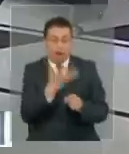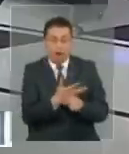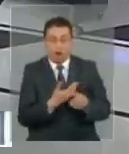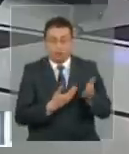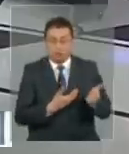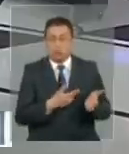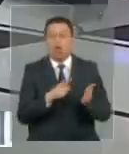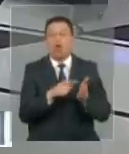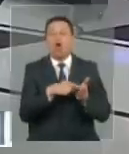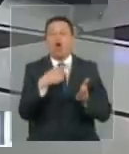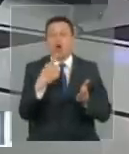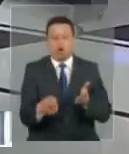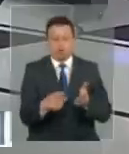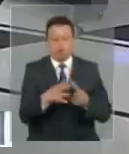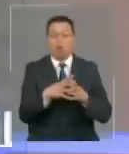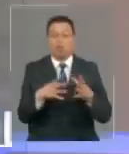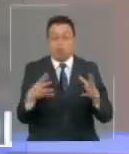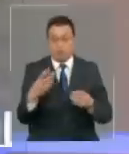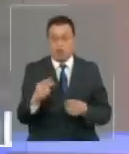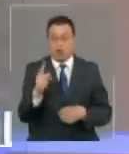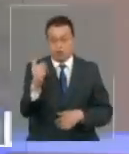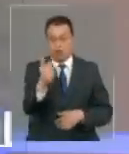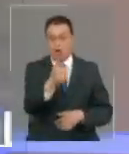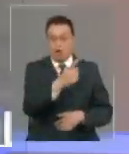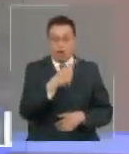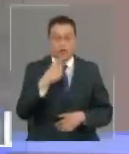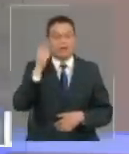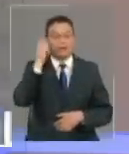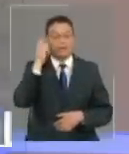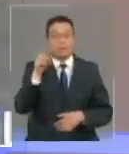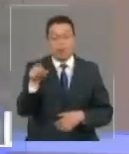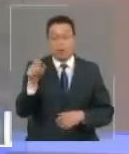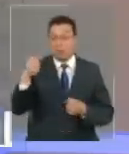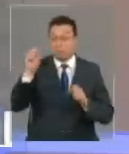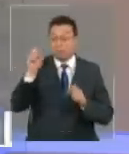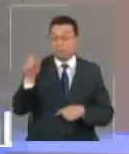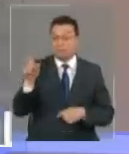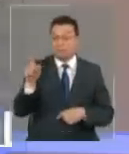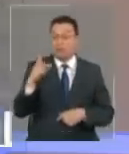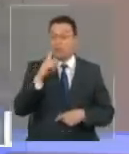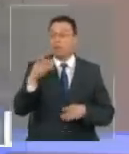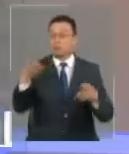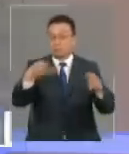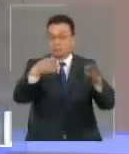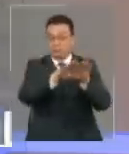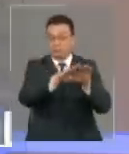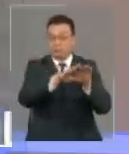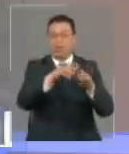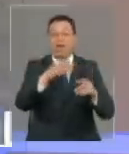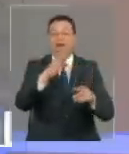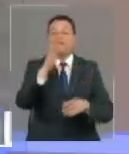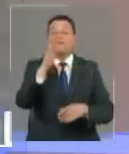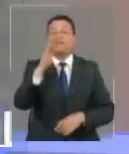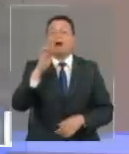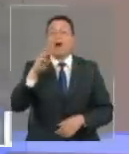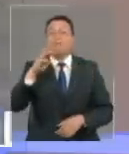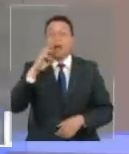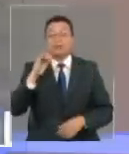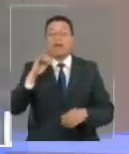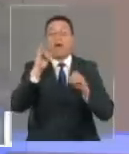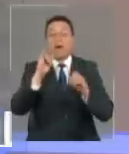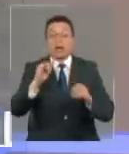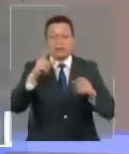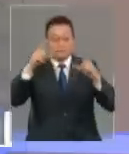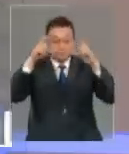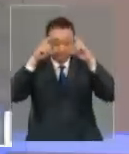otro, es muy bueno que la comuna sepa que de salir elegido, don Marcelo Teuber va a cerrar la farmacia y la óptica popular porque no cree en el modelo como su